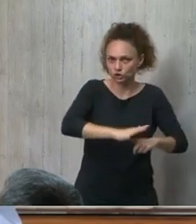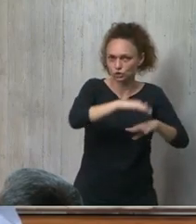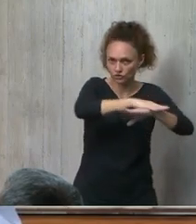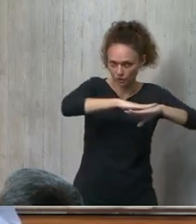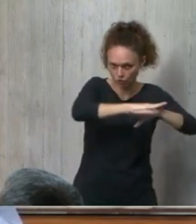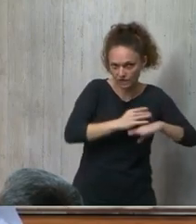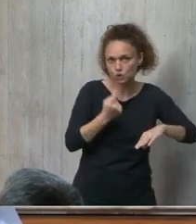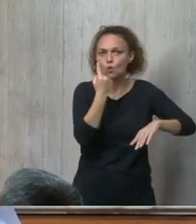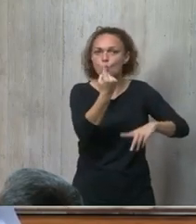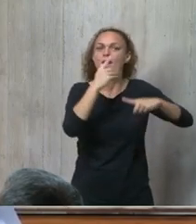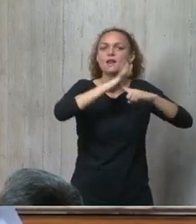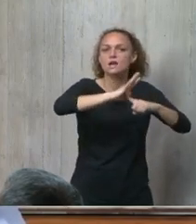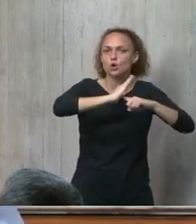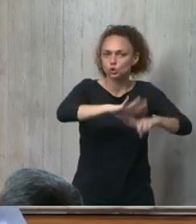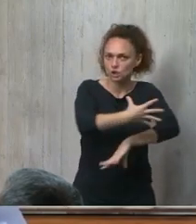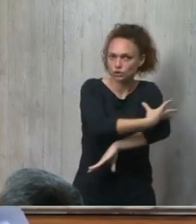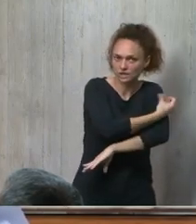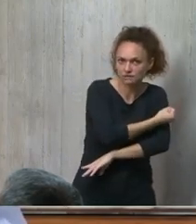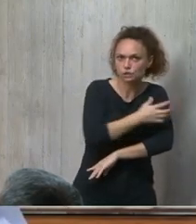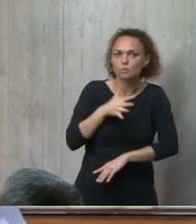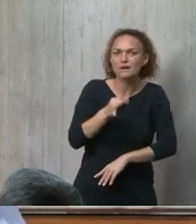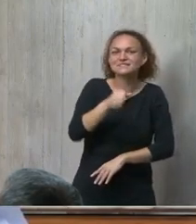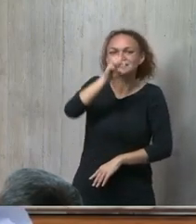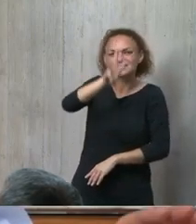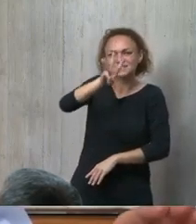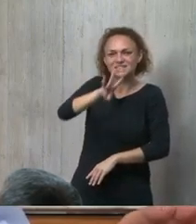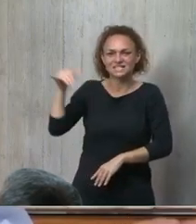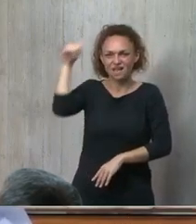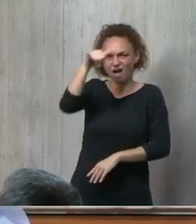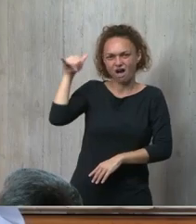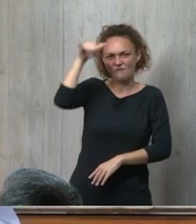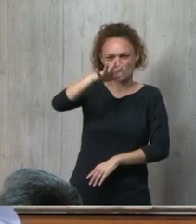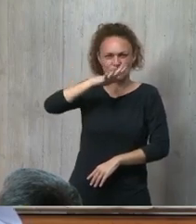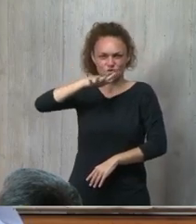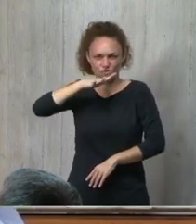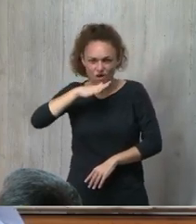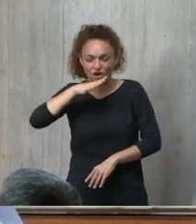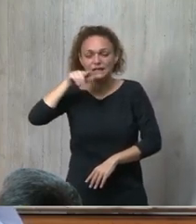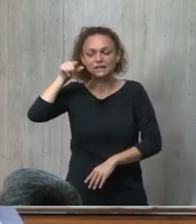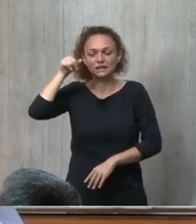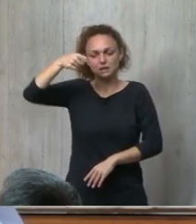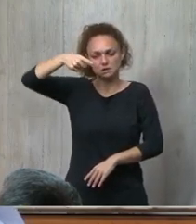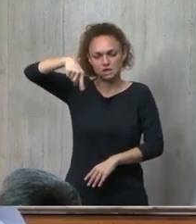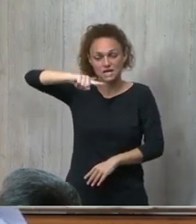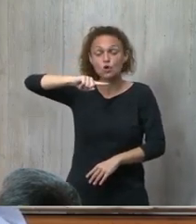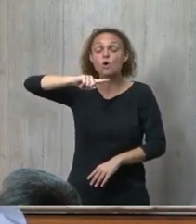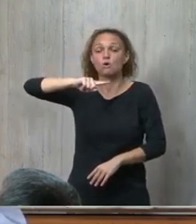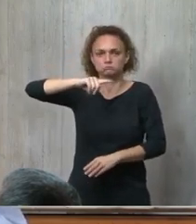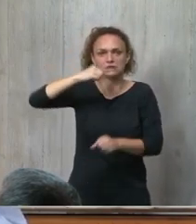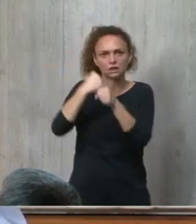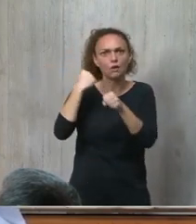y 3 hidroaviones que están operando y que han podido, por cierto, tomar agua